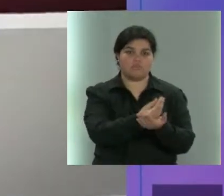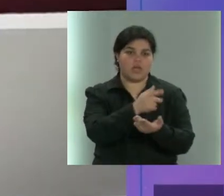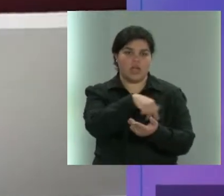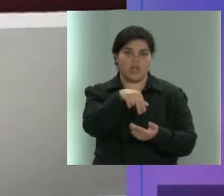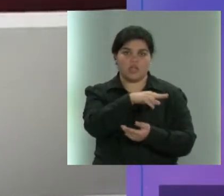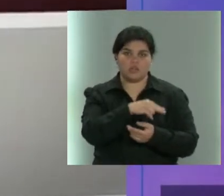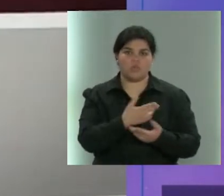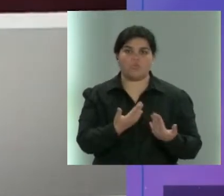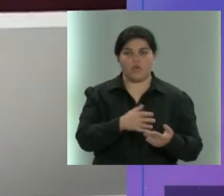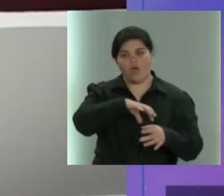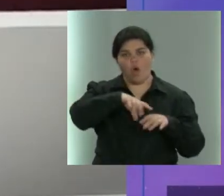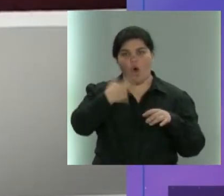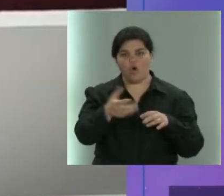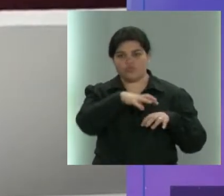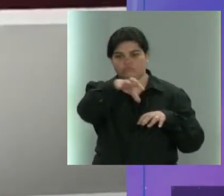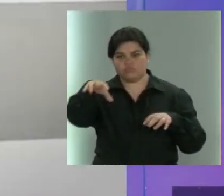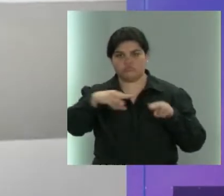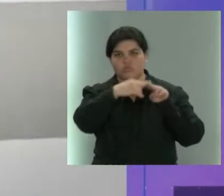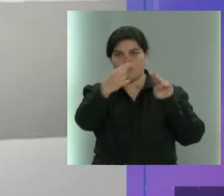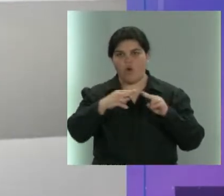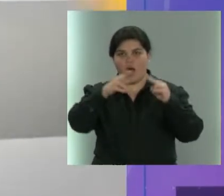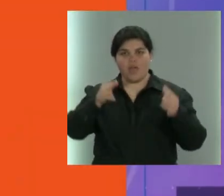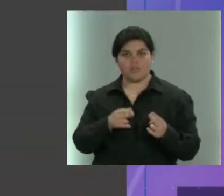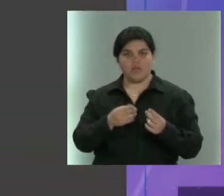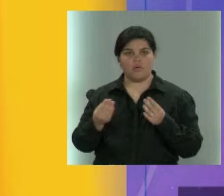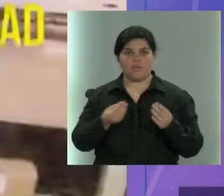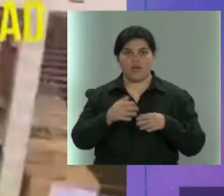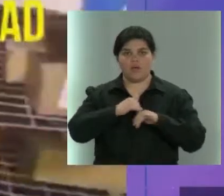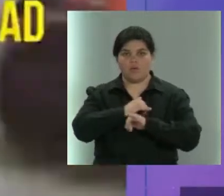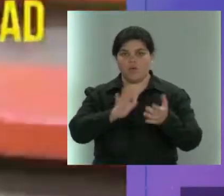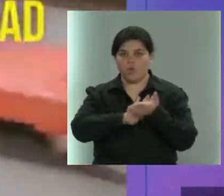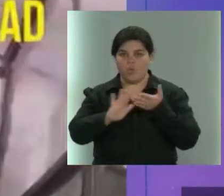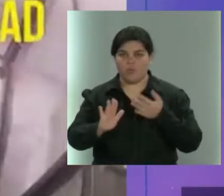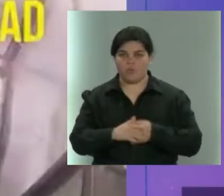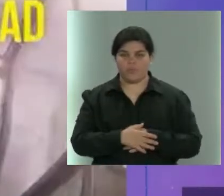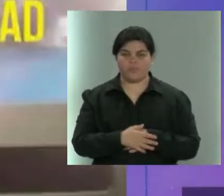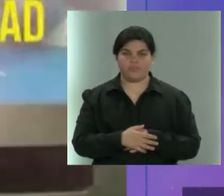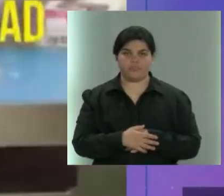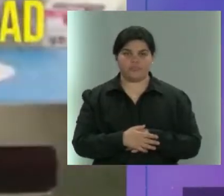entre muchas áreas, entre muchas industrias para generar innovaciones.